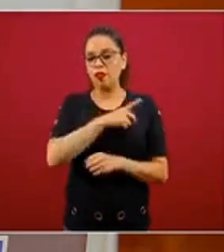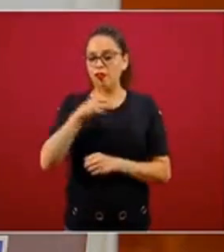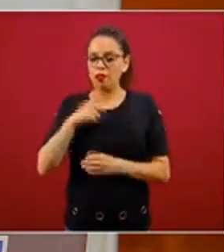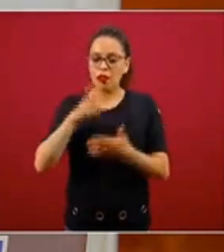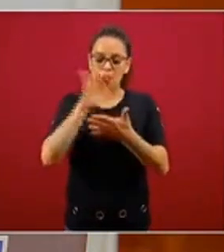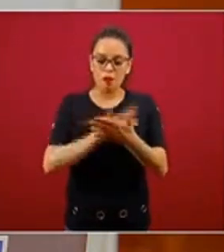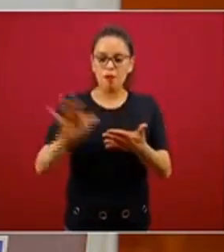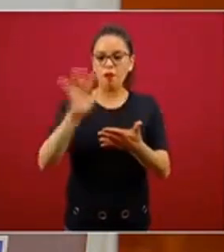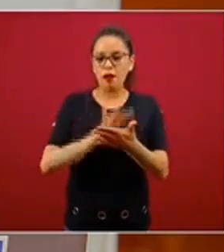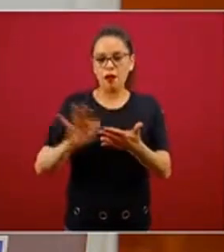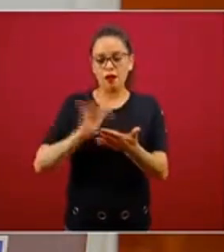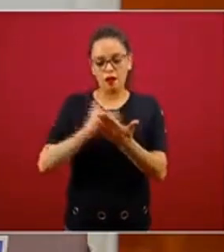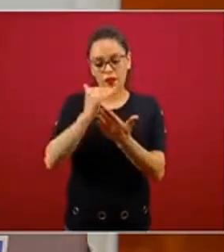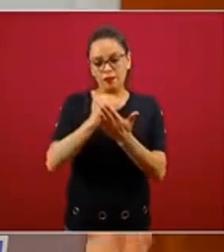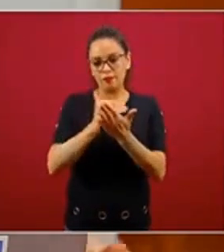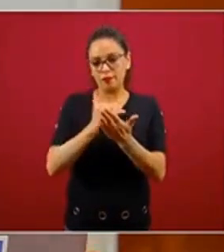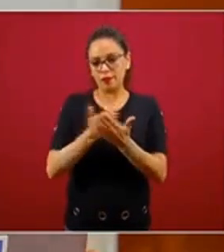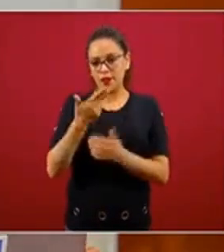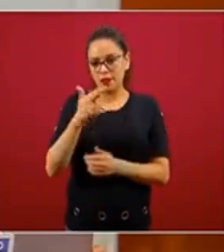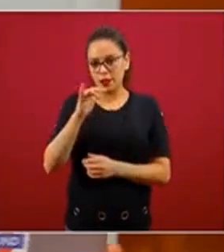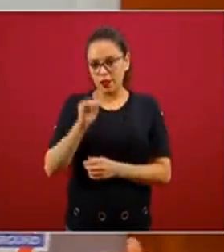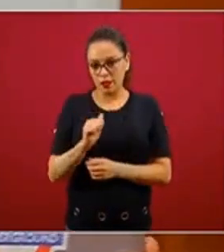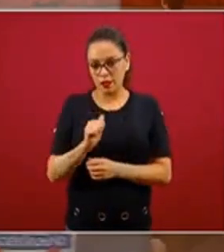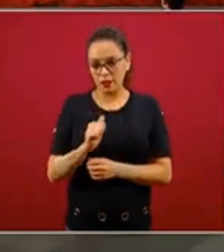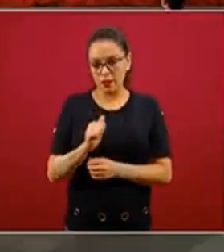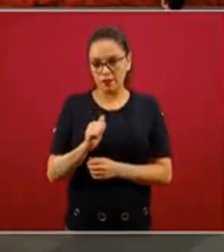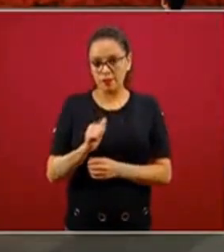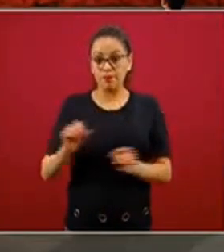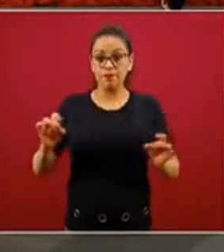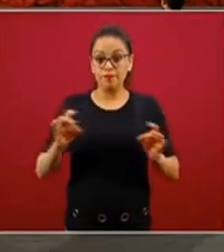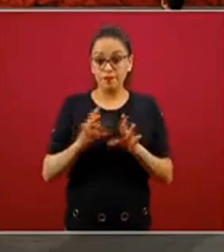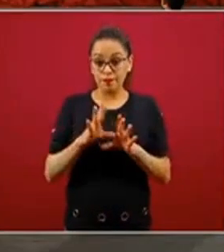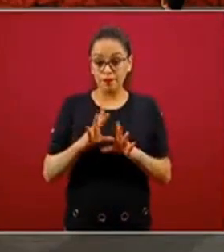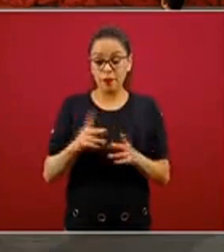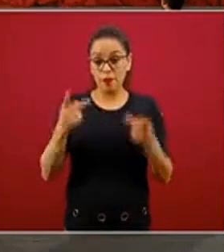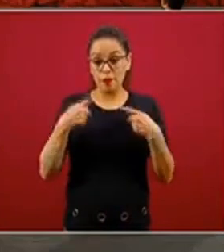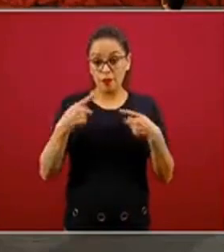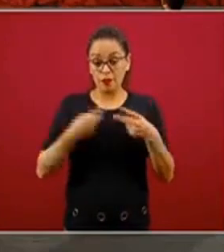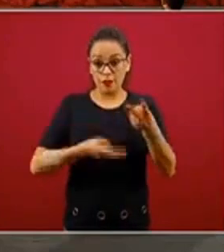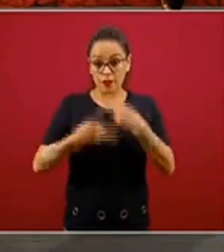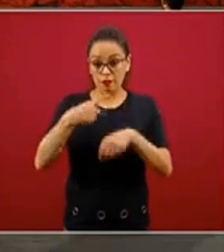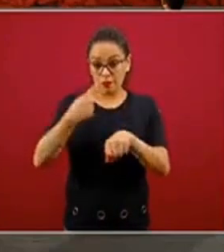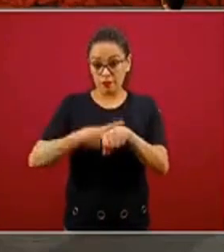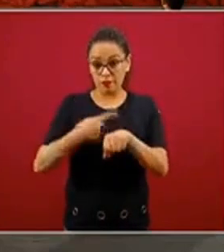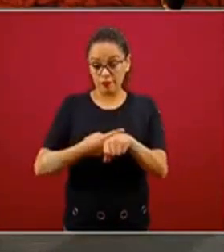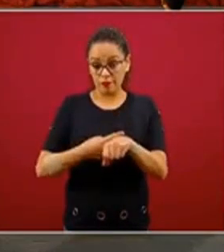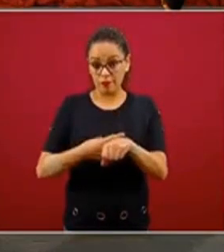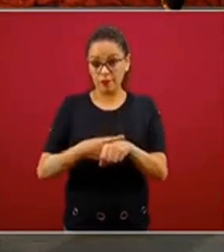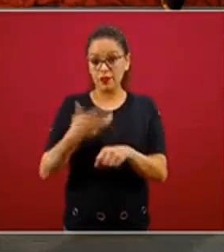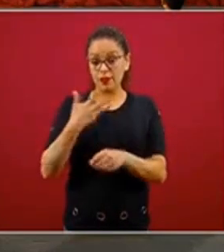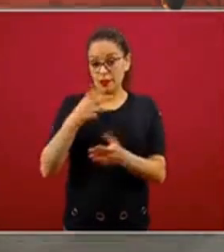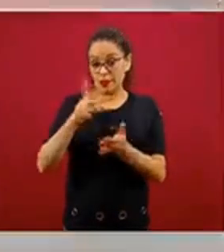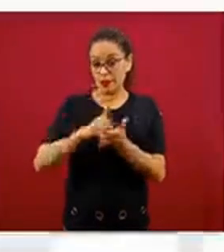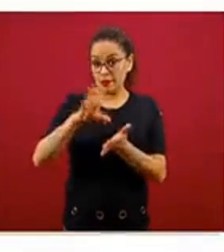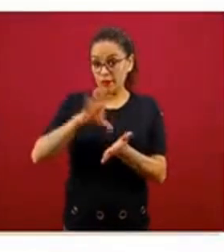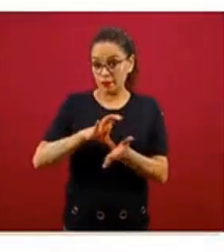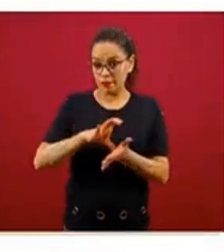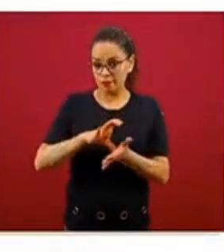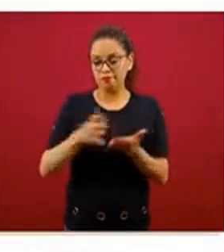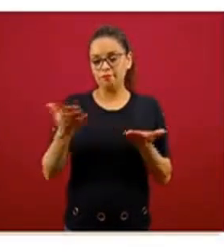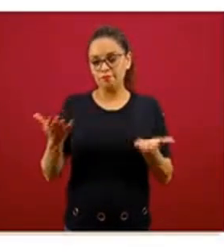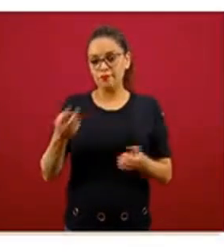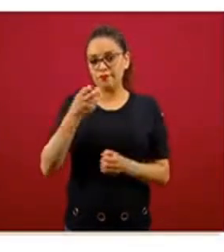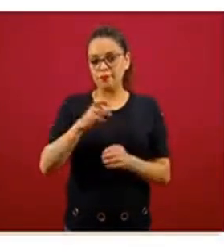guía y que le va a servir mucho para cuando reciba a una persona con discapacidad en el contexto de